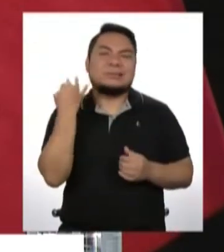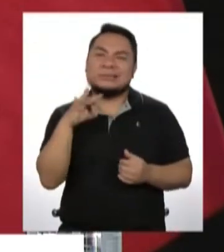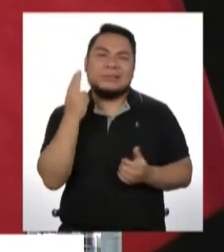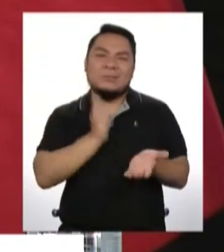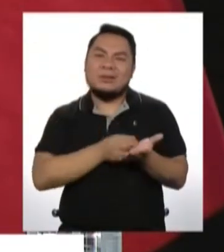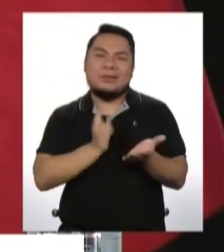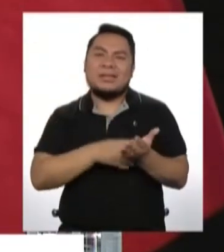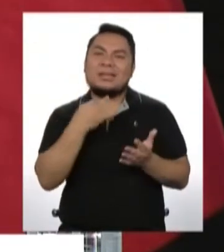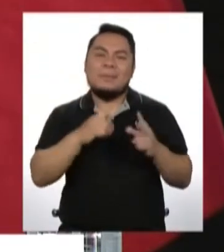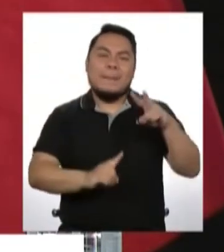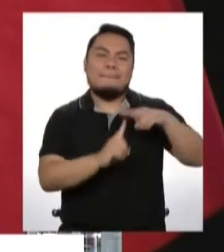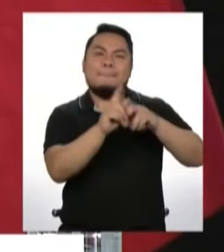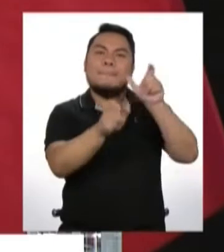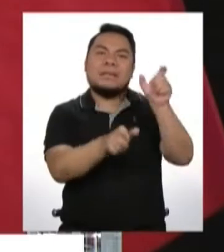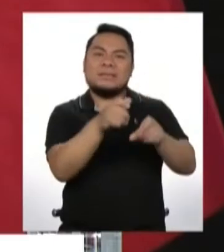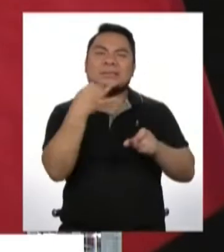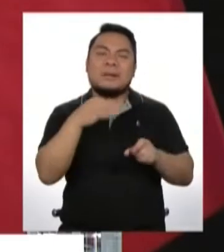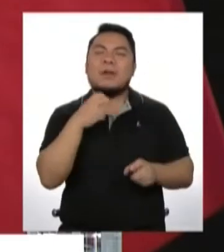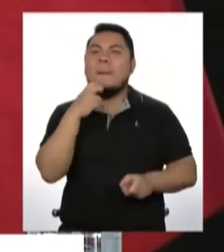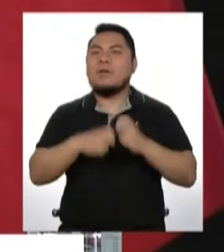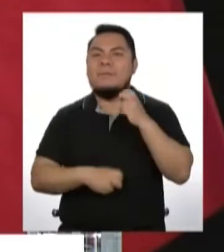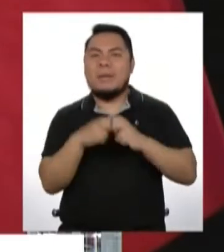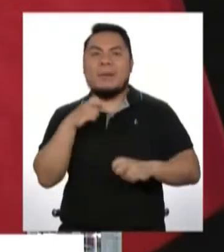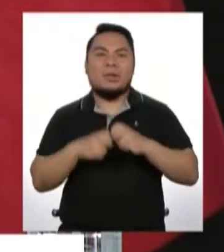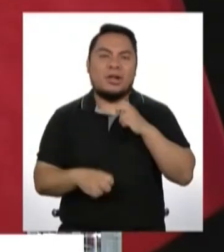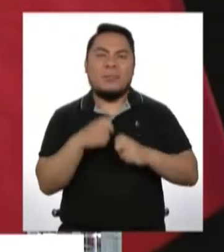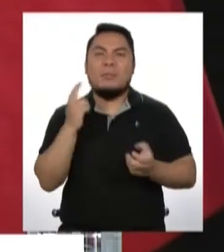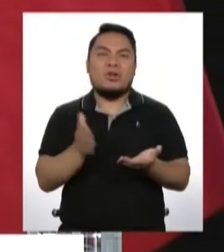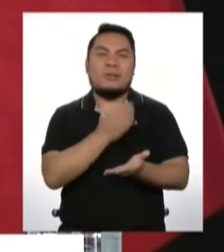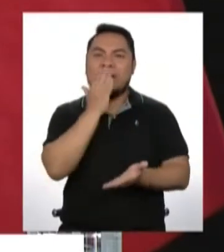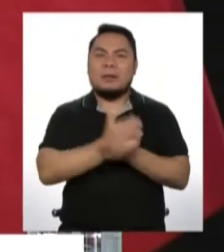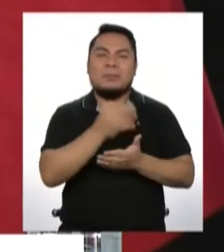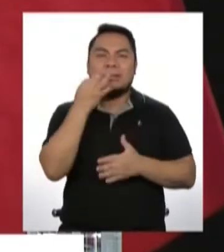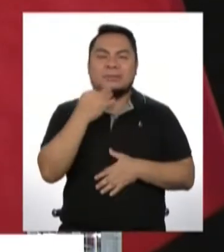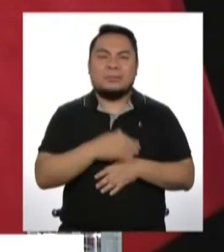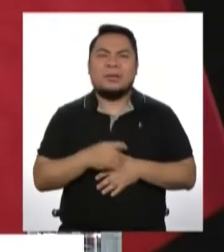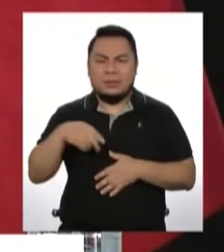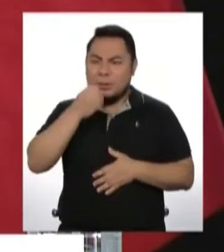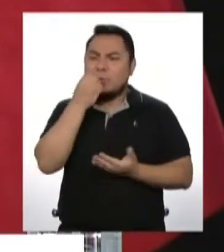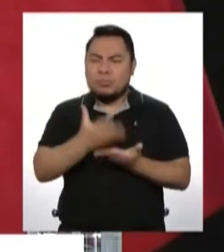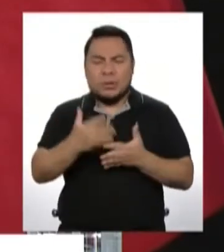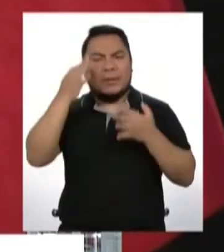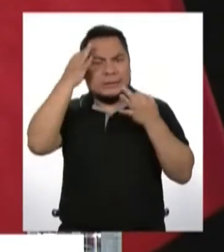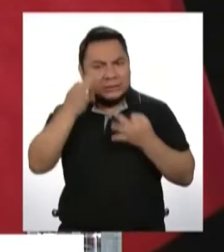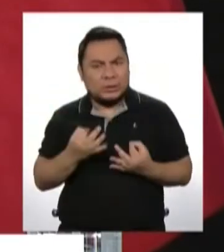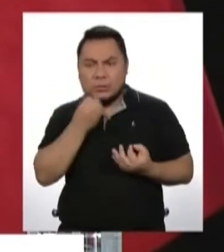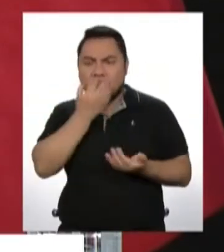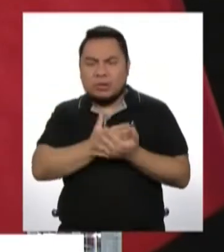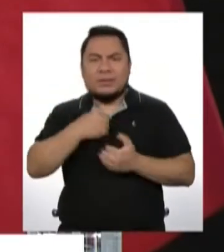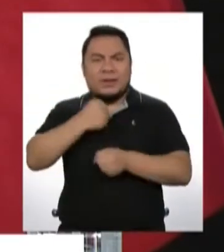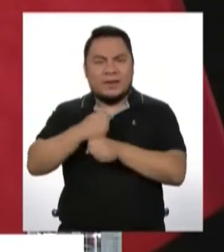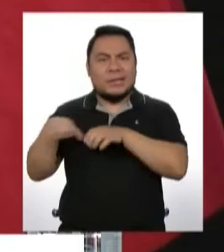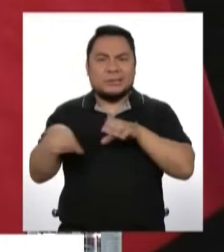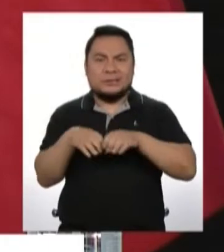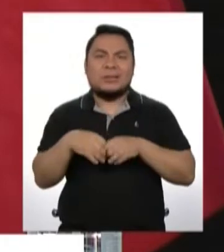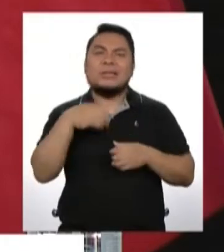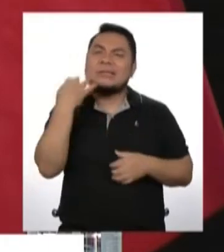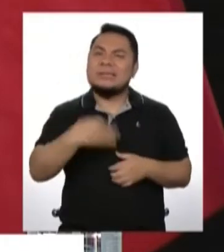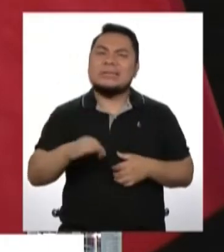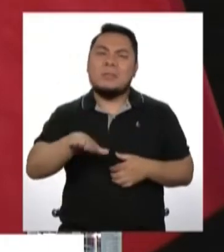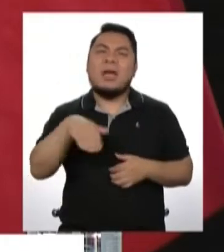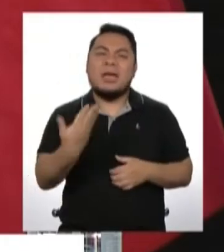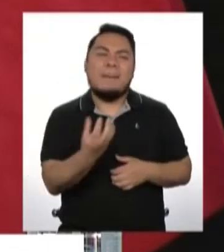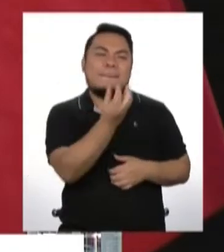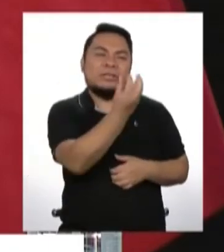a encontrar problemas a las buenas decisiones y a las buenas acciones, ¿no? Hoy día